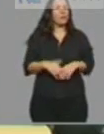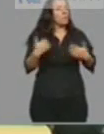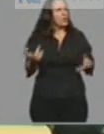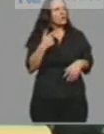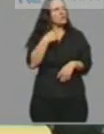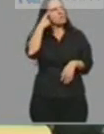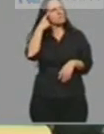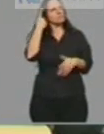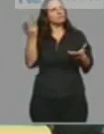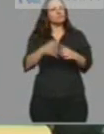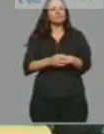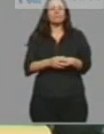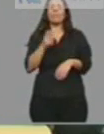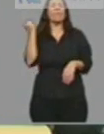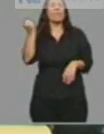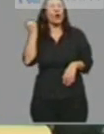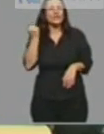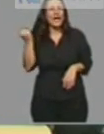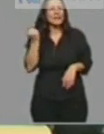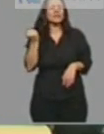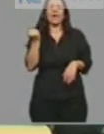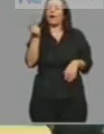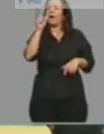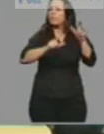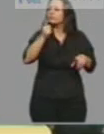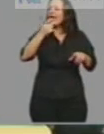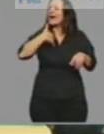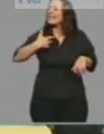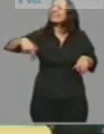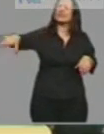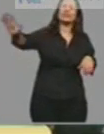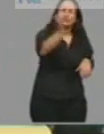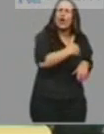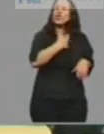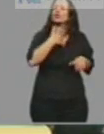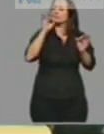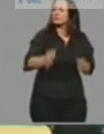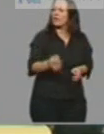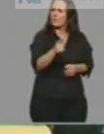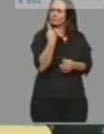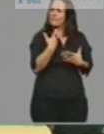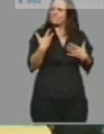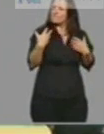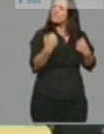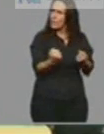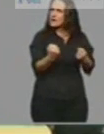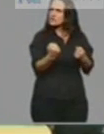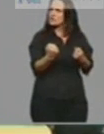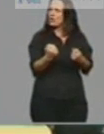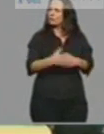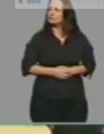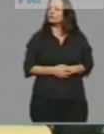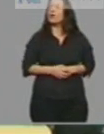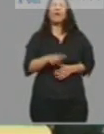me parece importante que todos los argentinos sepamos el esfuerzo que hemos hecho y que también